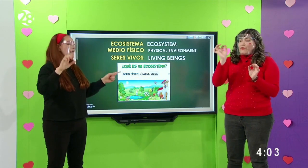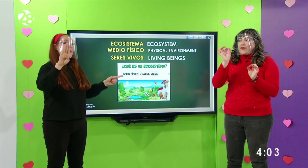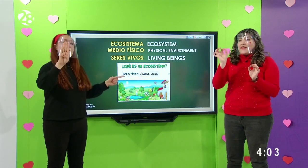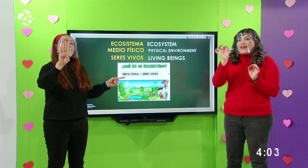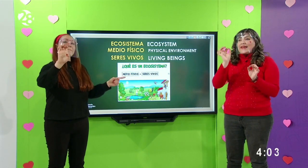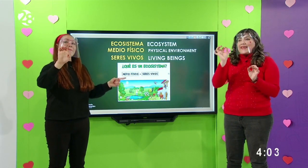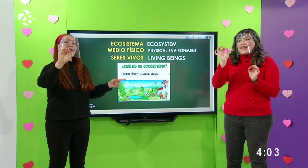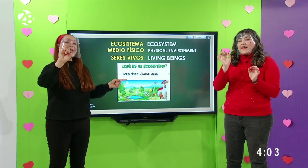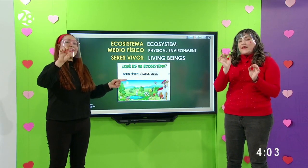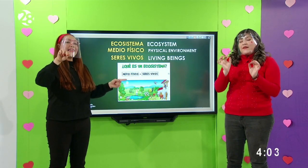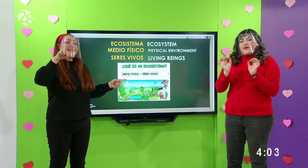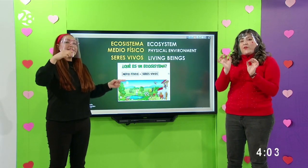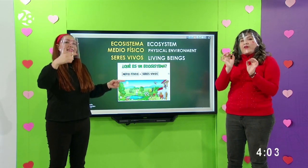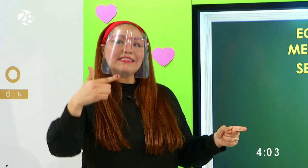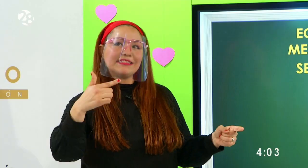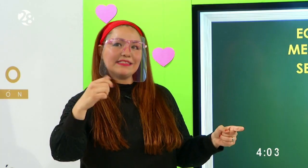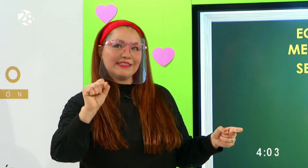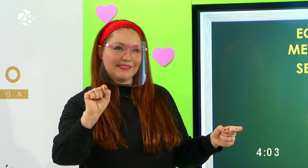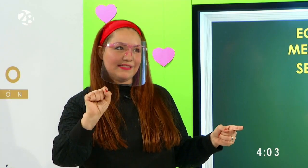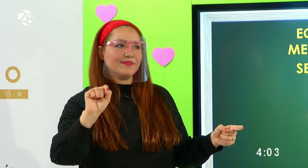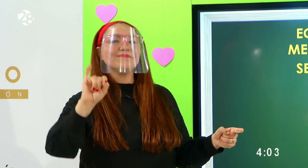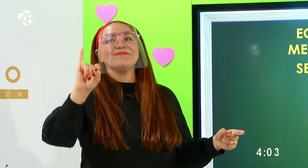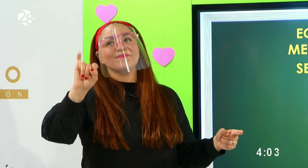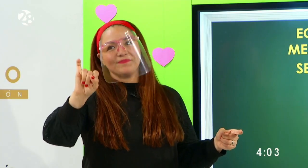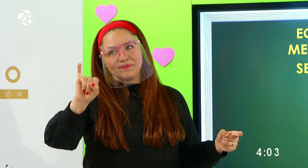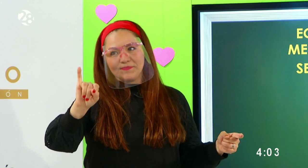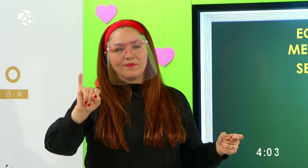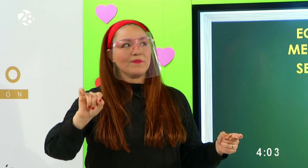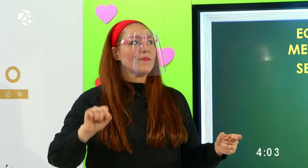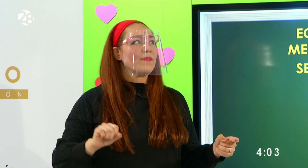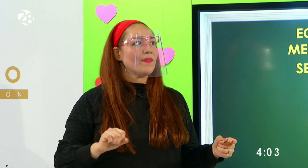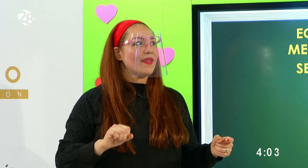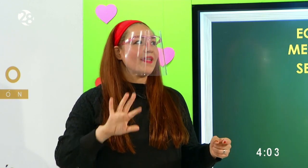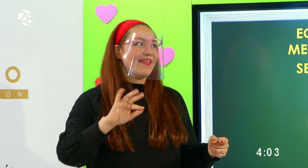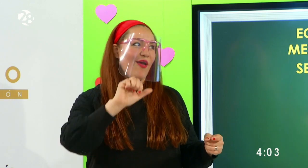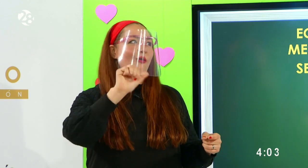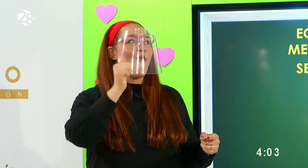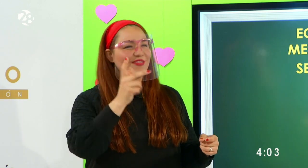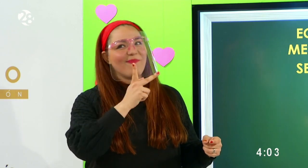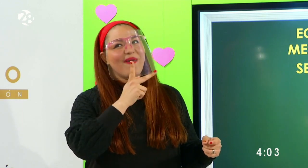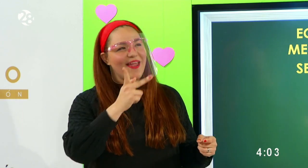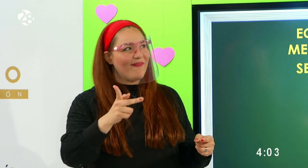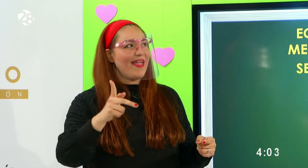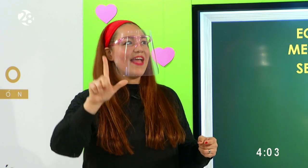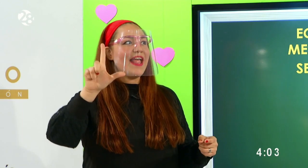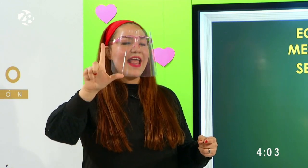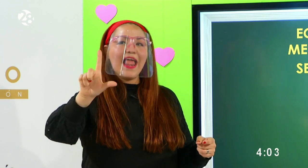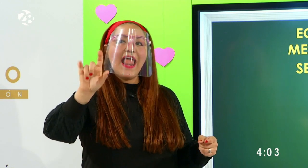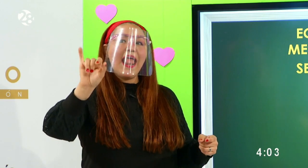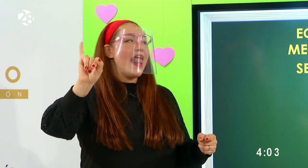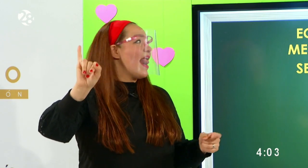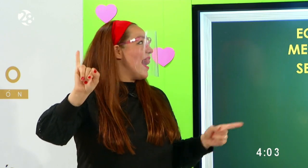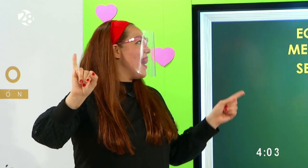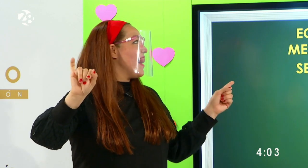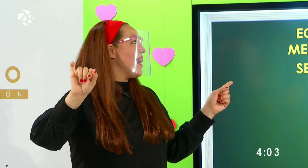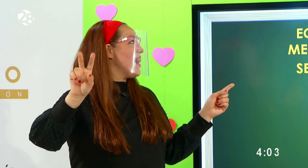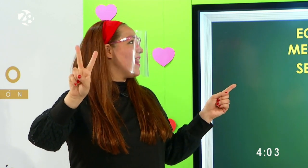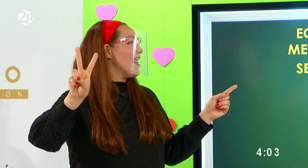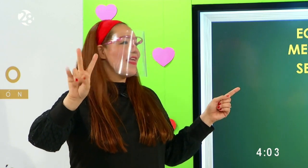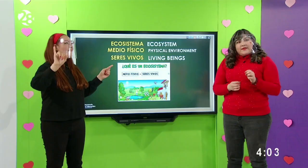se pongan la G como que muy suave, porque si no vamos a estar diciendo otra palabra en inglés. Living beings.